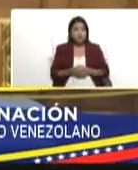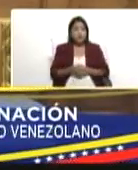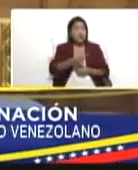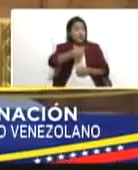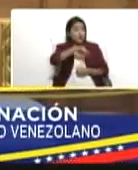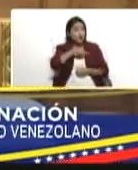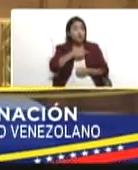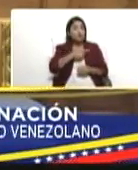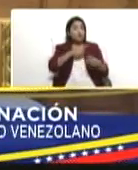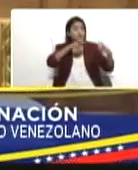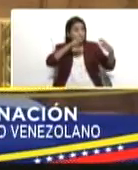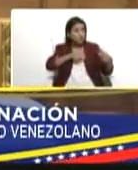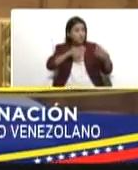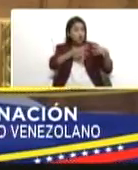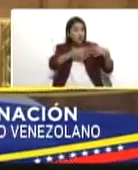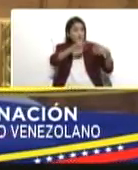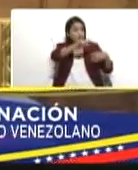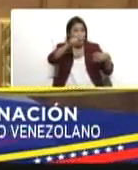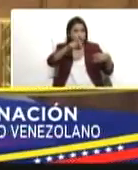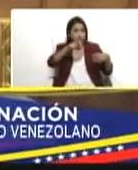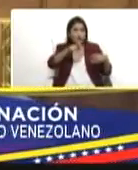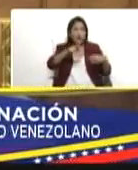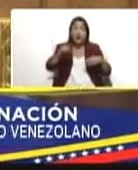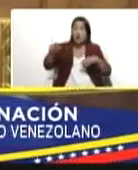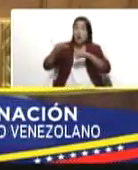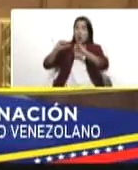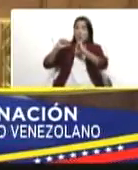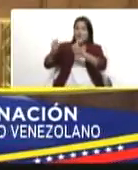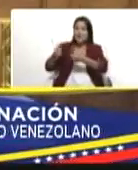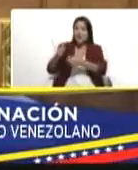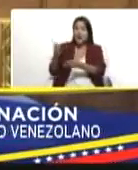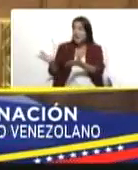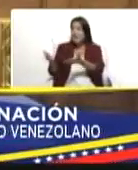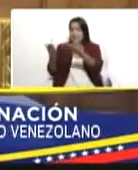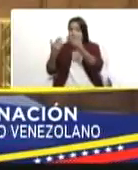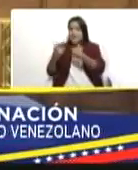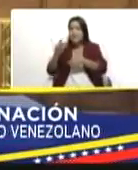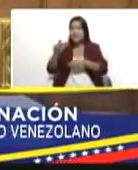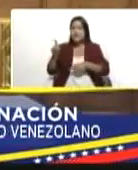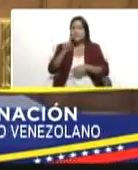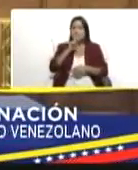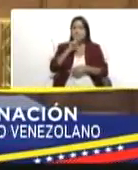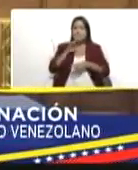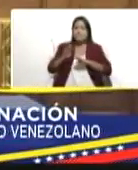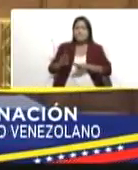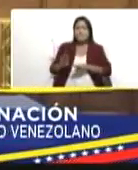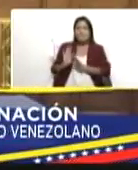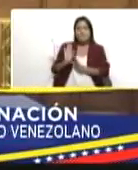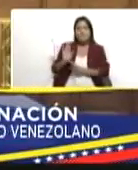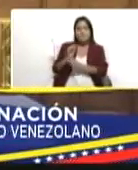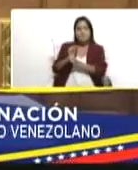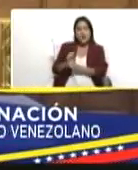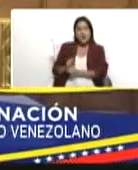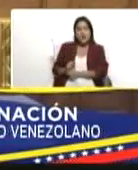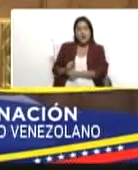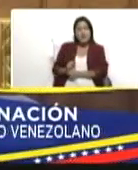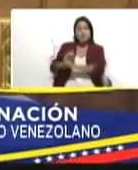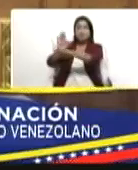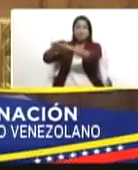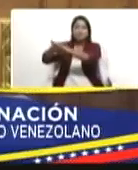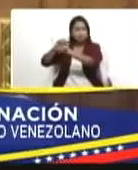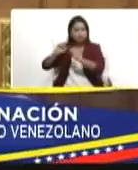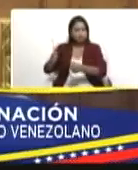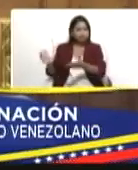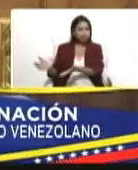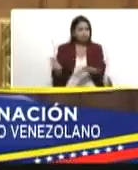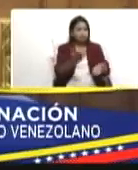ellos reactivaron todas estas cosas empezaron a reactivar a los agentes que tenían por ahí durmientes y uno lo que